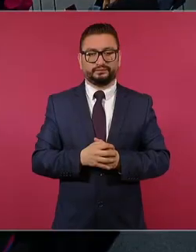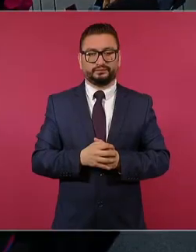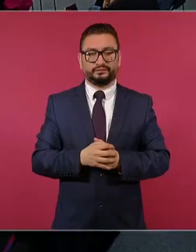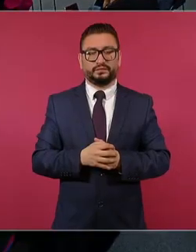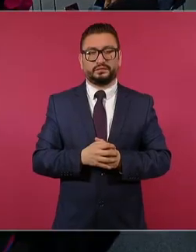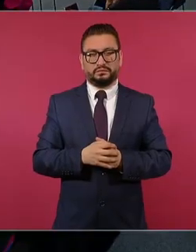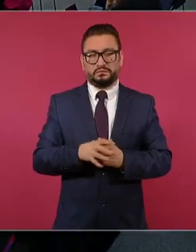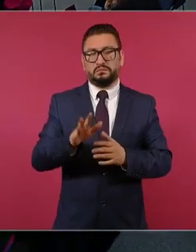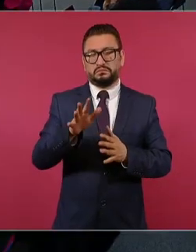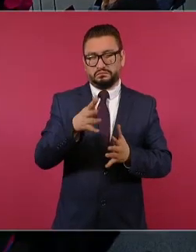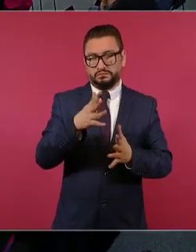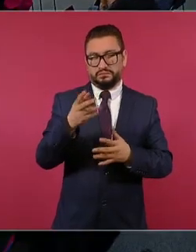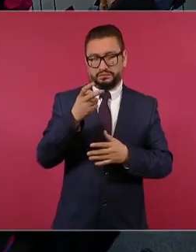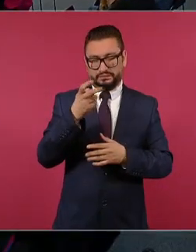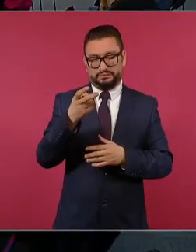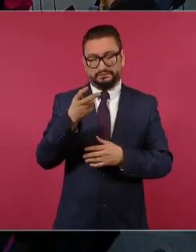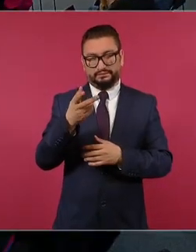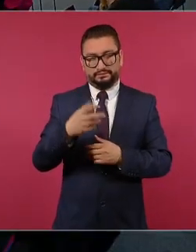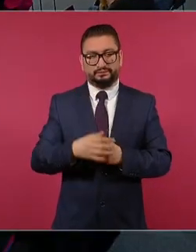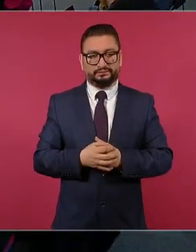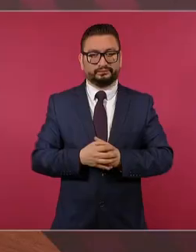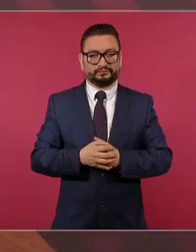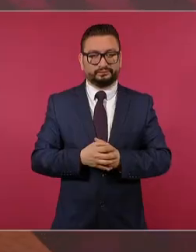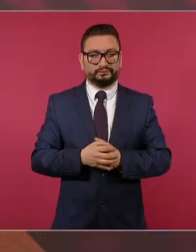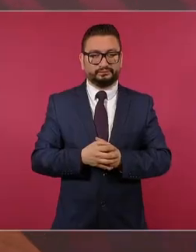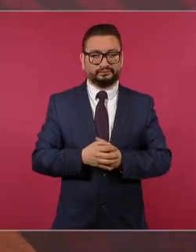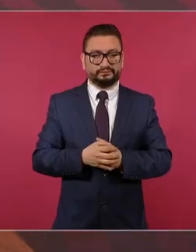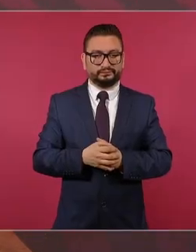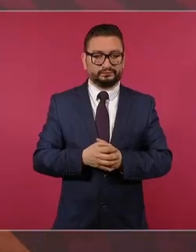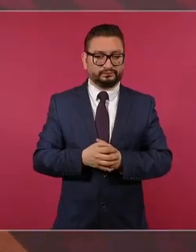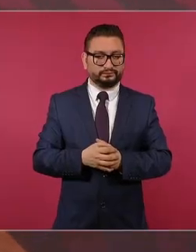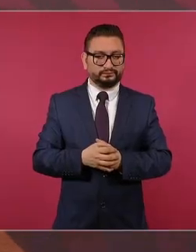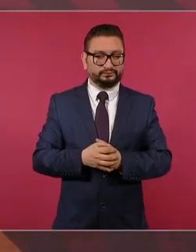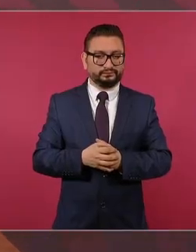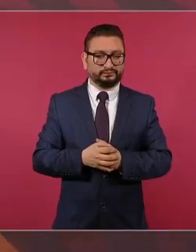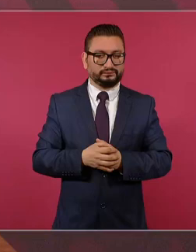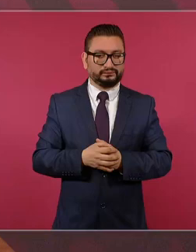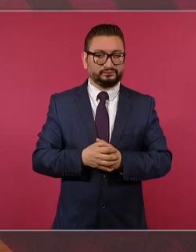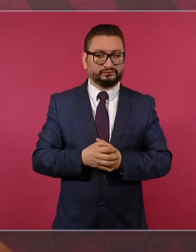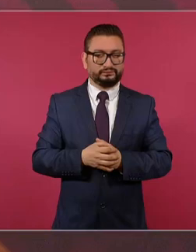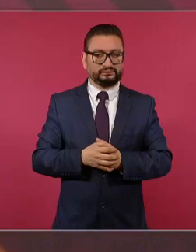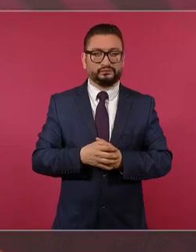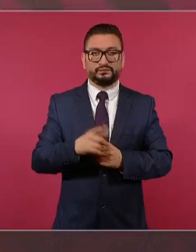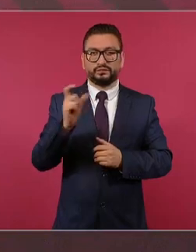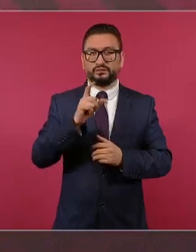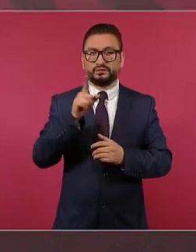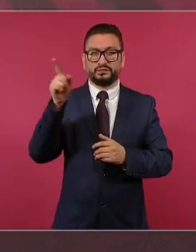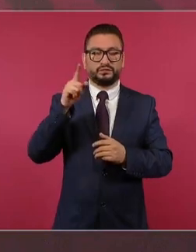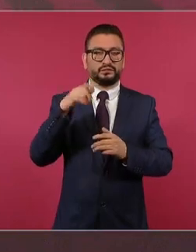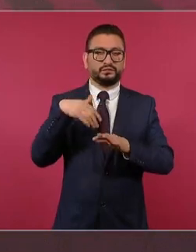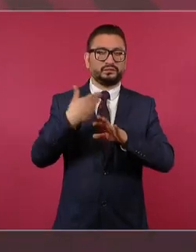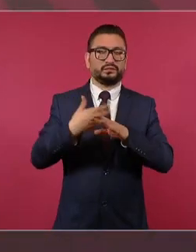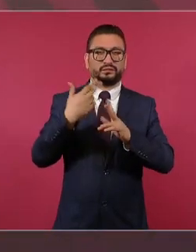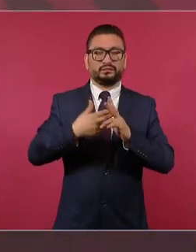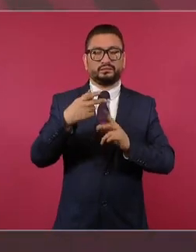Por allá, cuando asesinan a Martí,